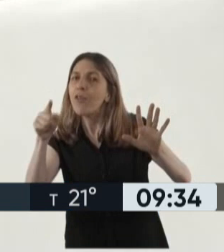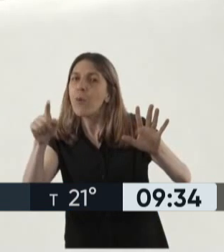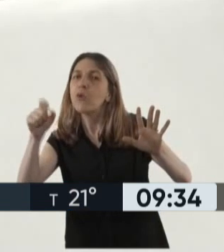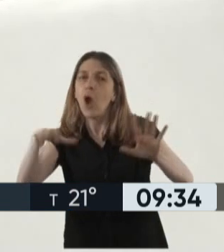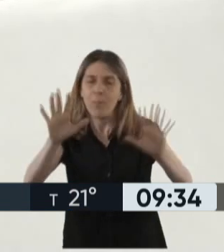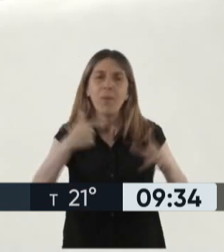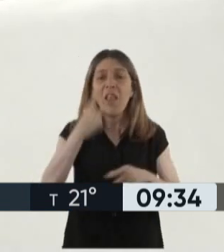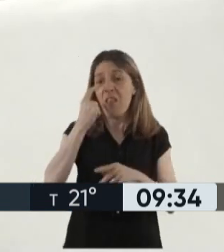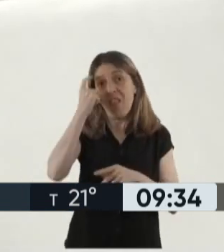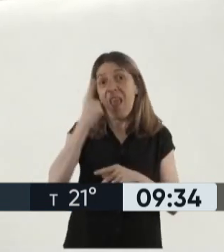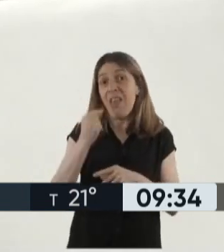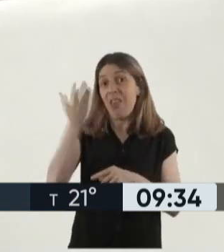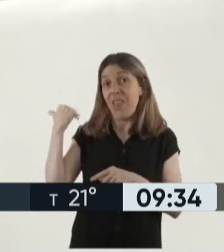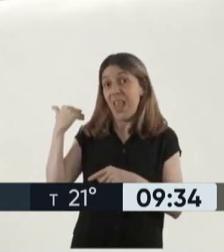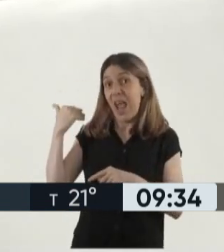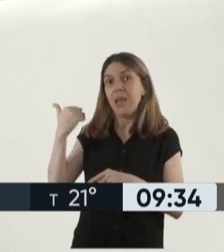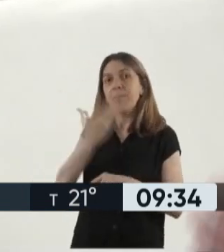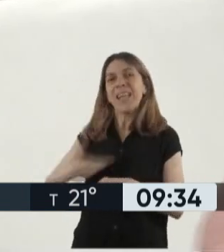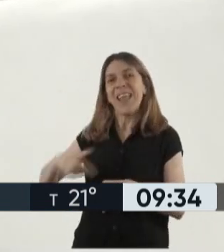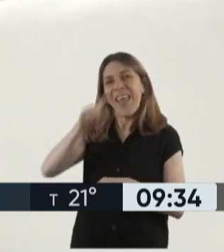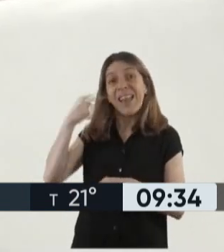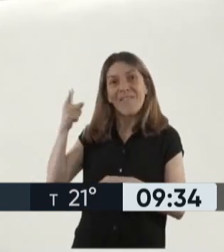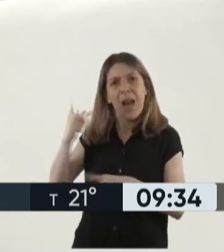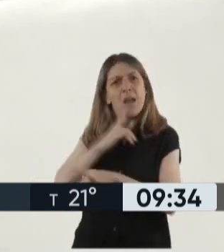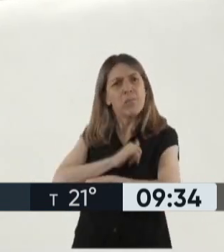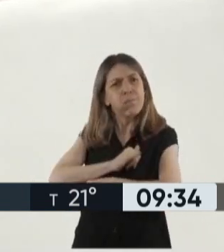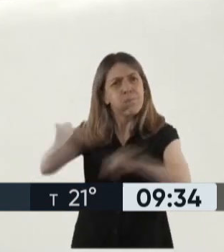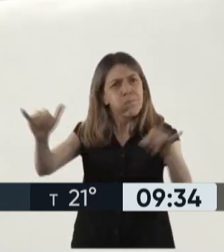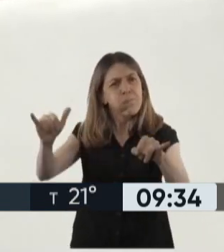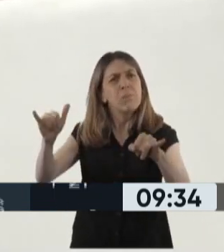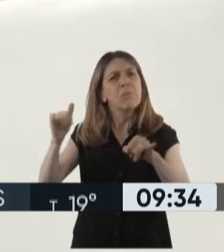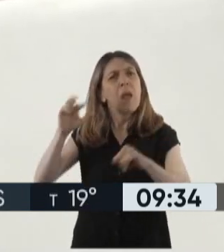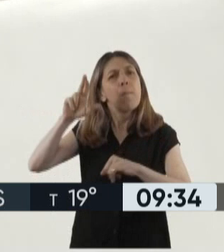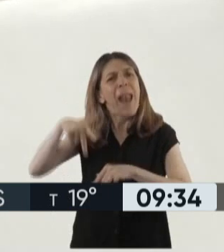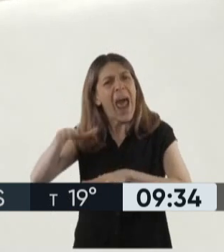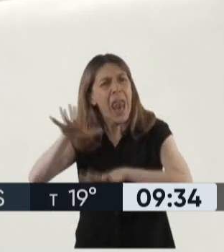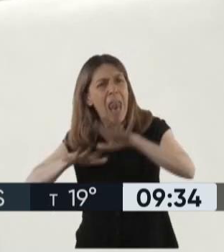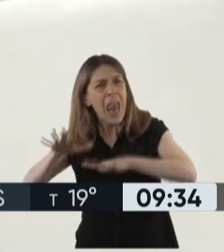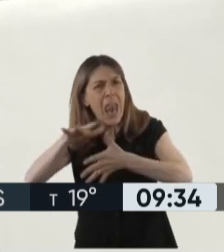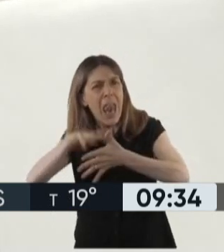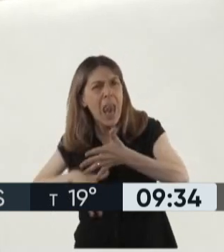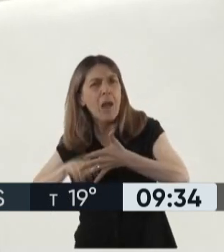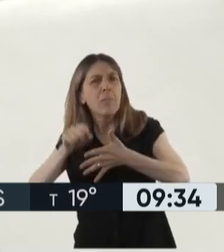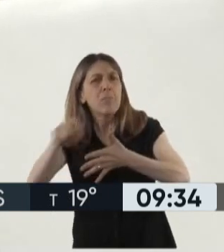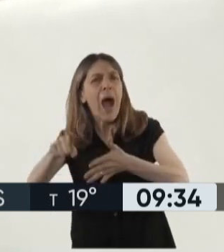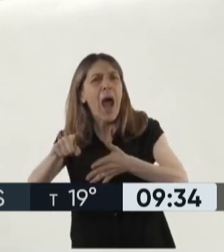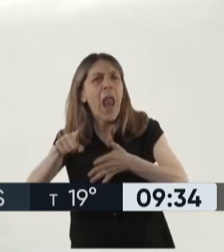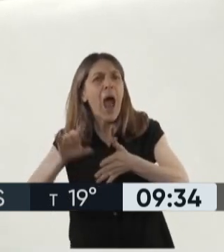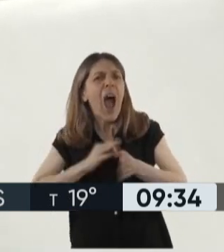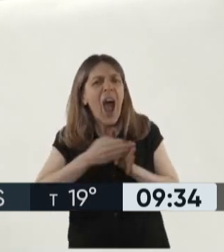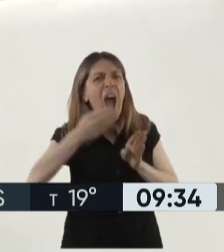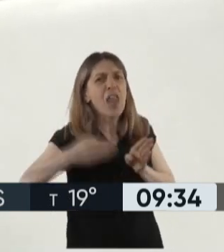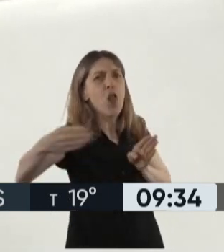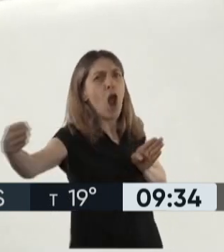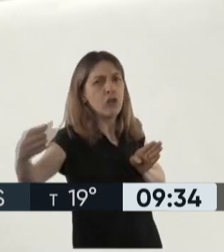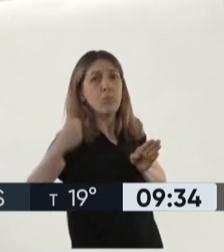hace 10 días el presidente Alberto Fernández anunció que está preparando un plan económico plurianual para presentar